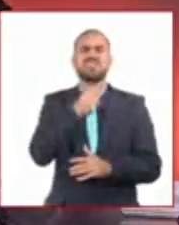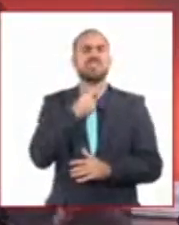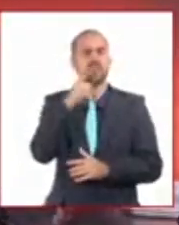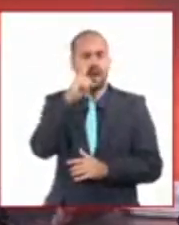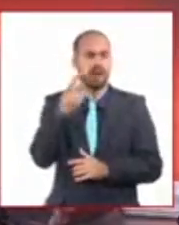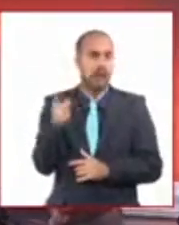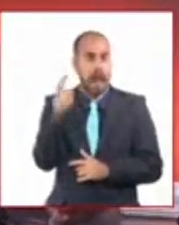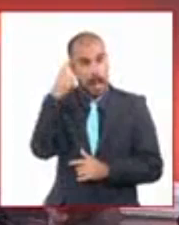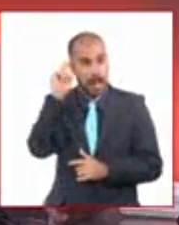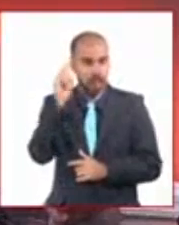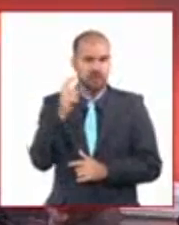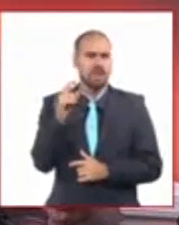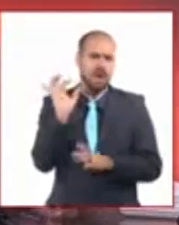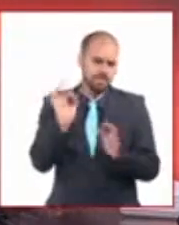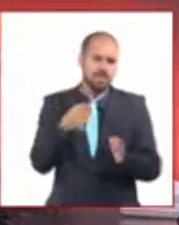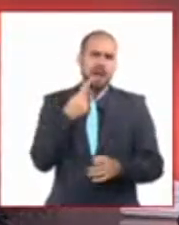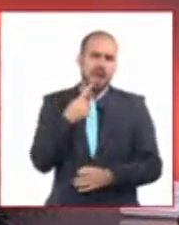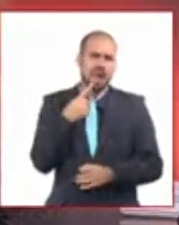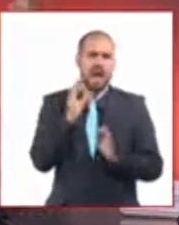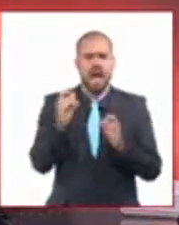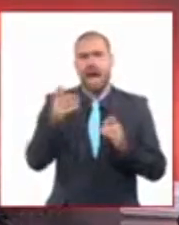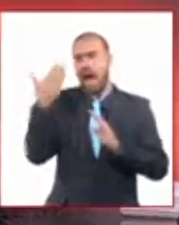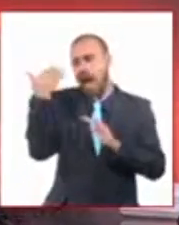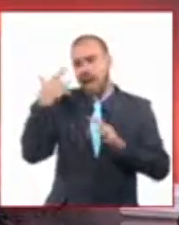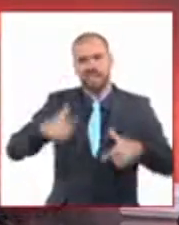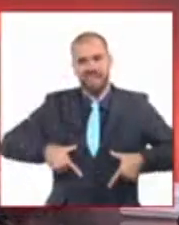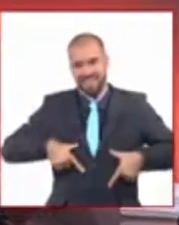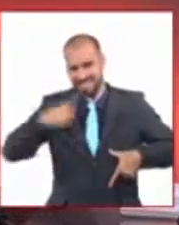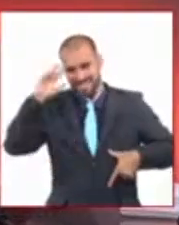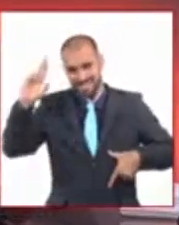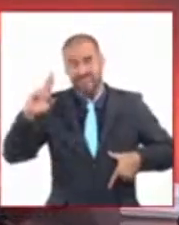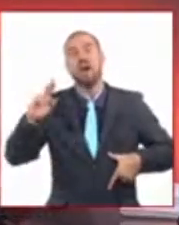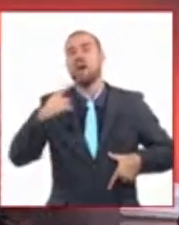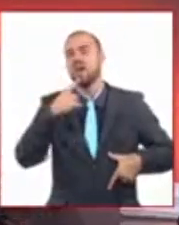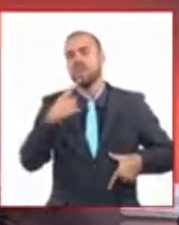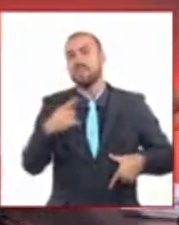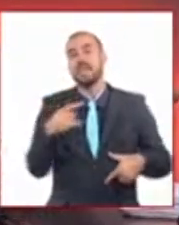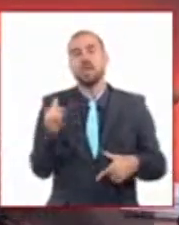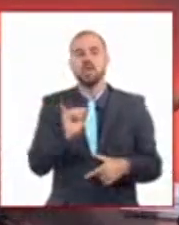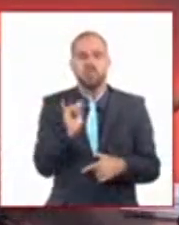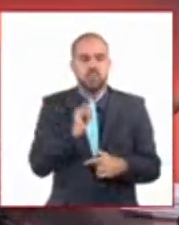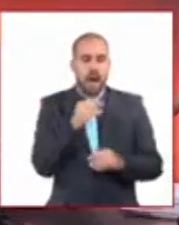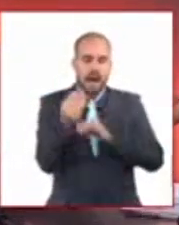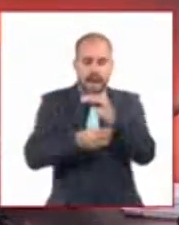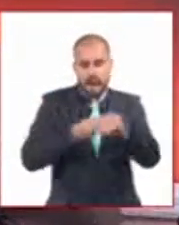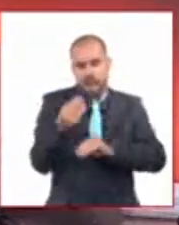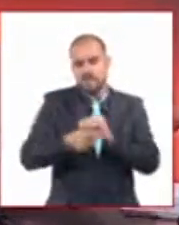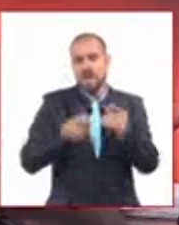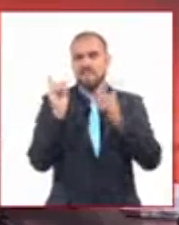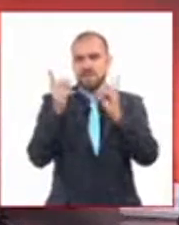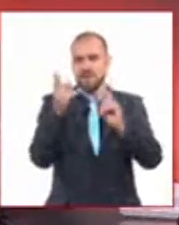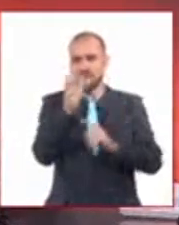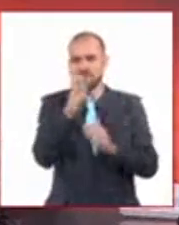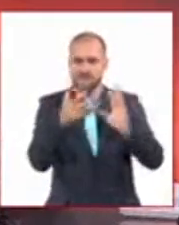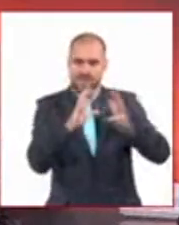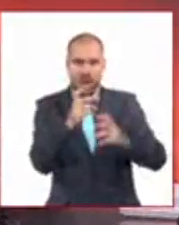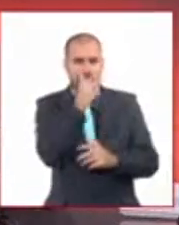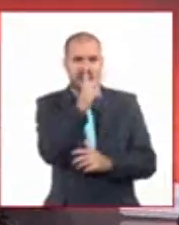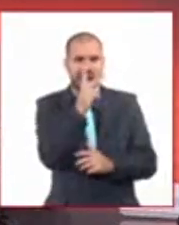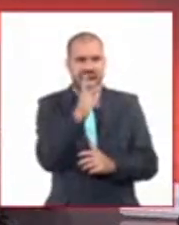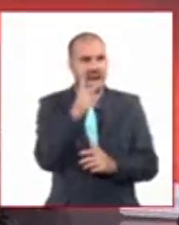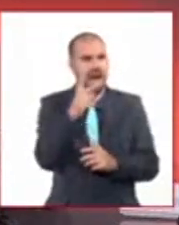parte de su discurso de campaña reconfigurar su política exterior después de los años de tron en la que no existió